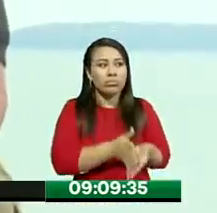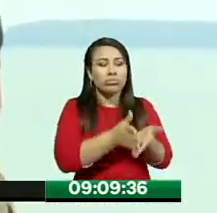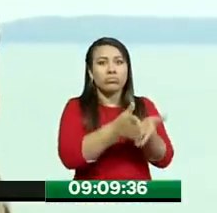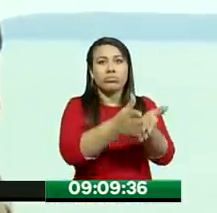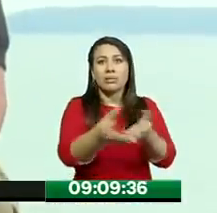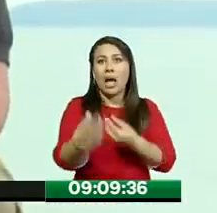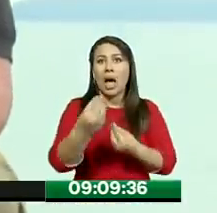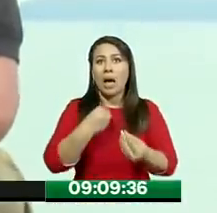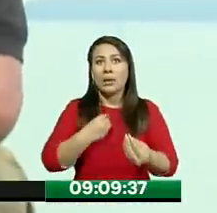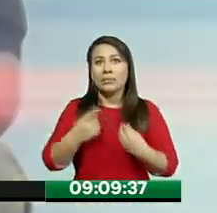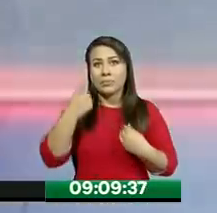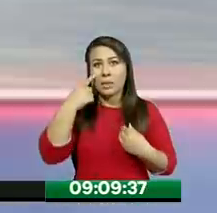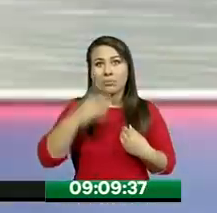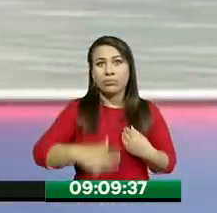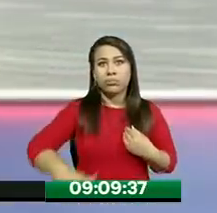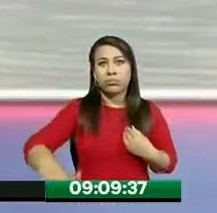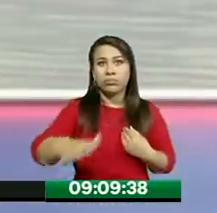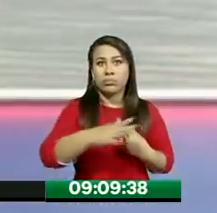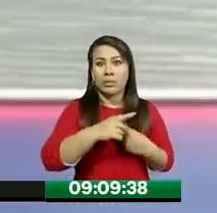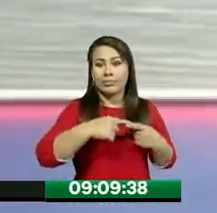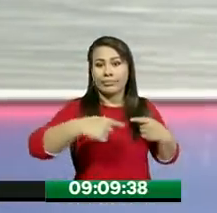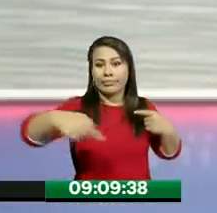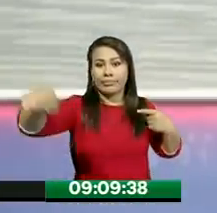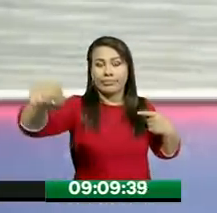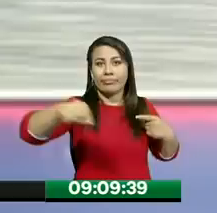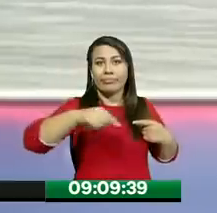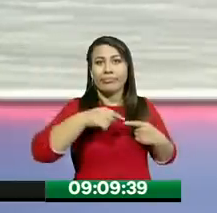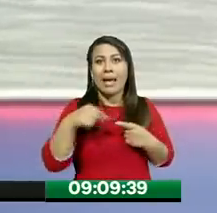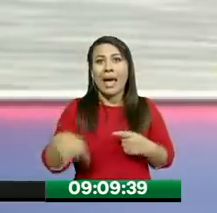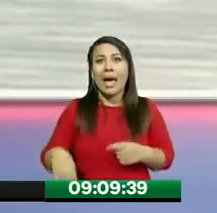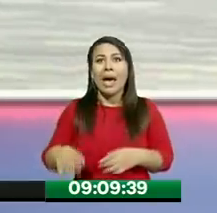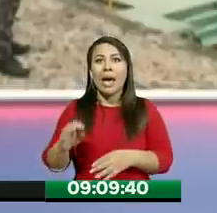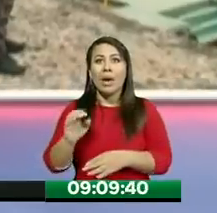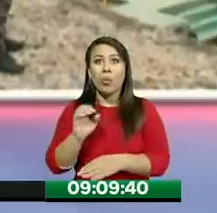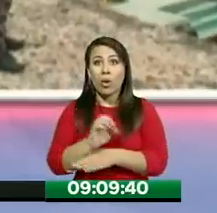Uno trabaja con sacrificio, no que vengan a defender acá.